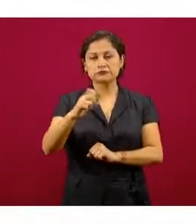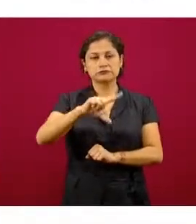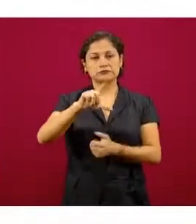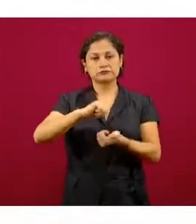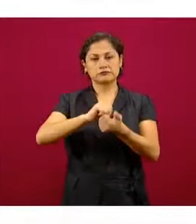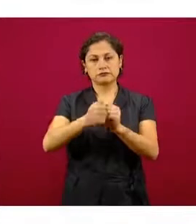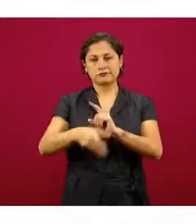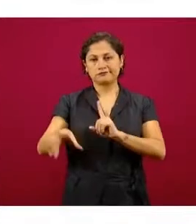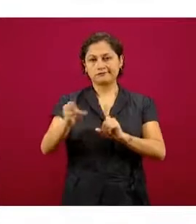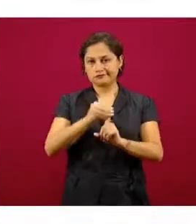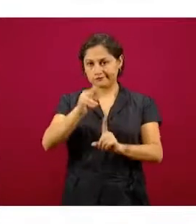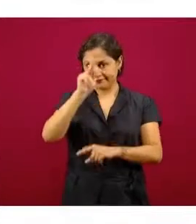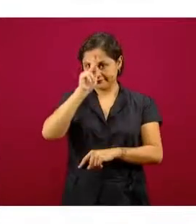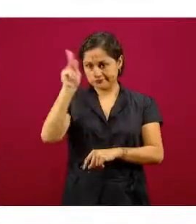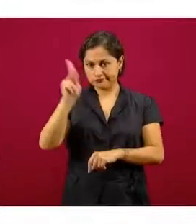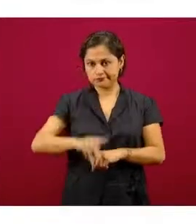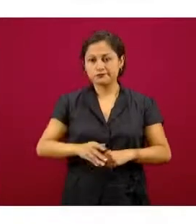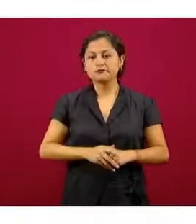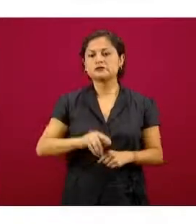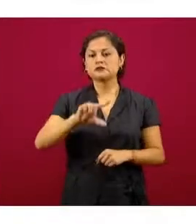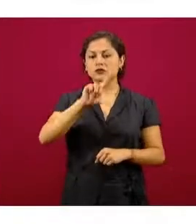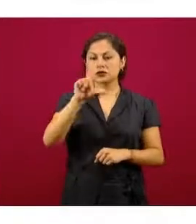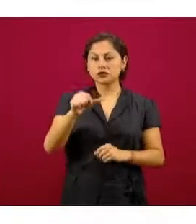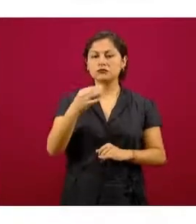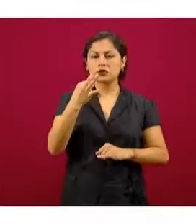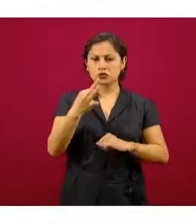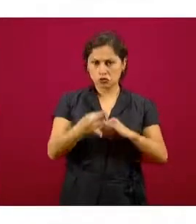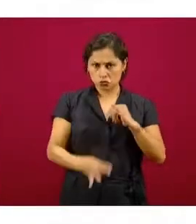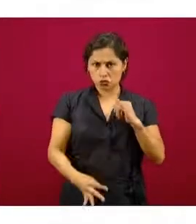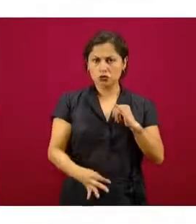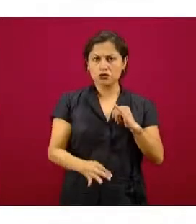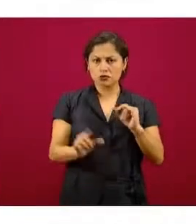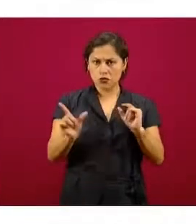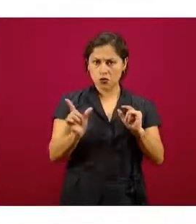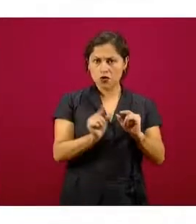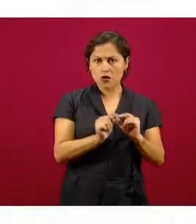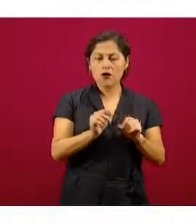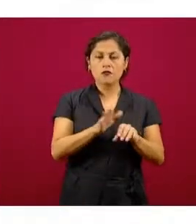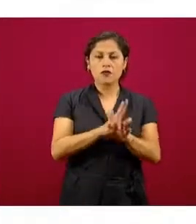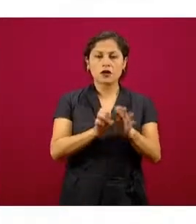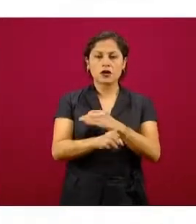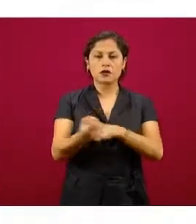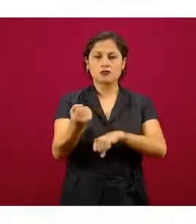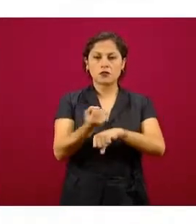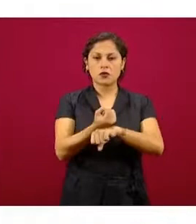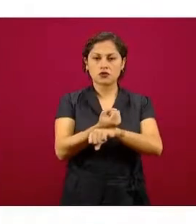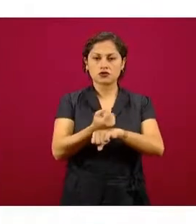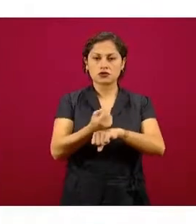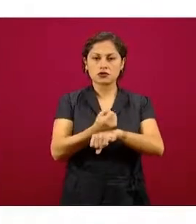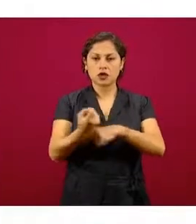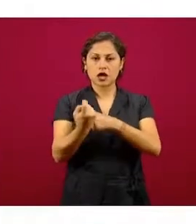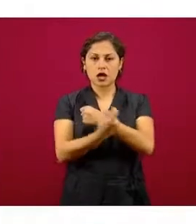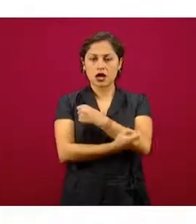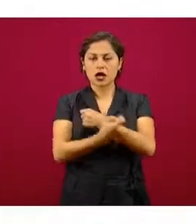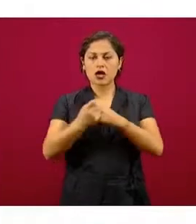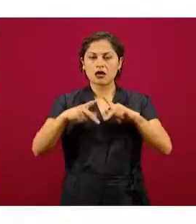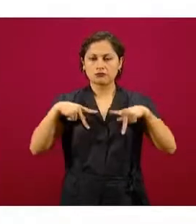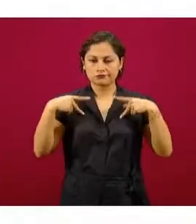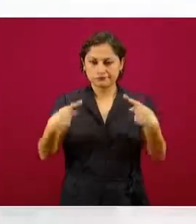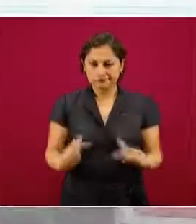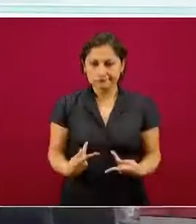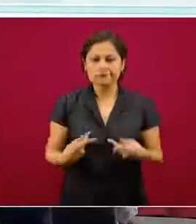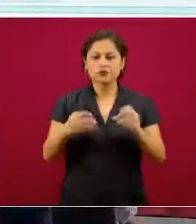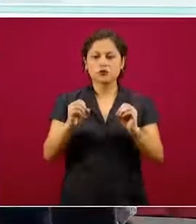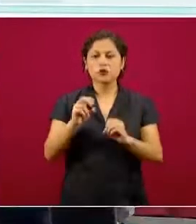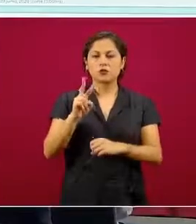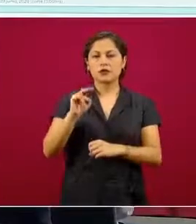y vemos ya en menor proporción aquellas que tienen que ver con la inmunosupresión, el asma y también la presencia de